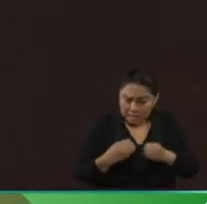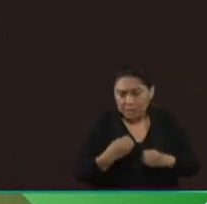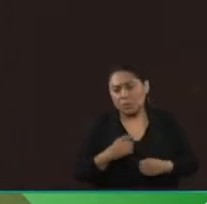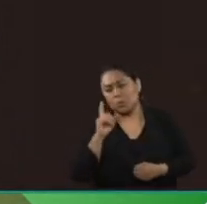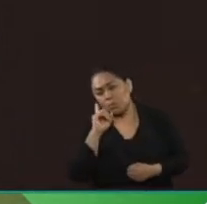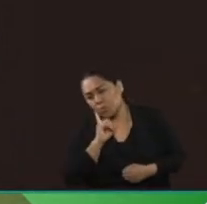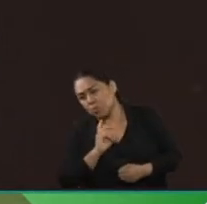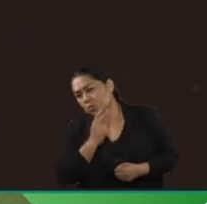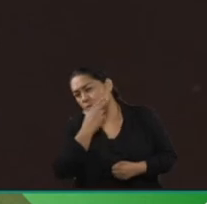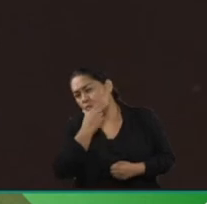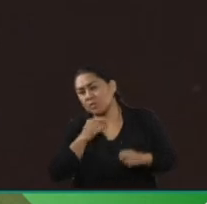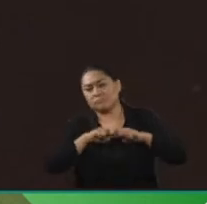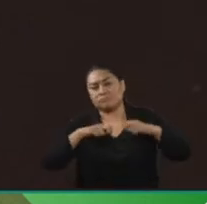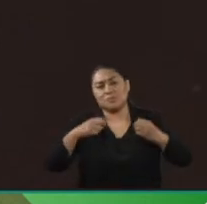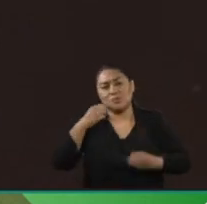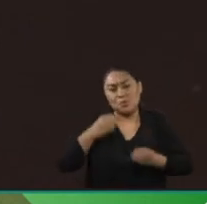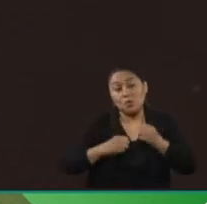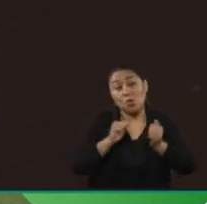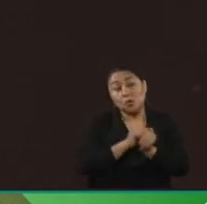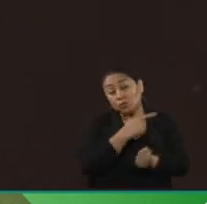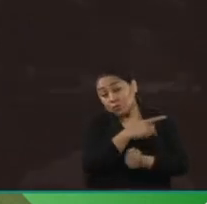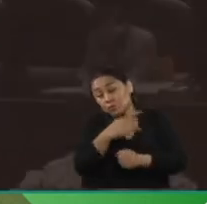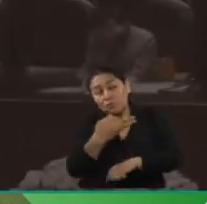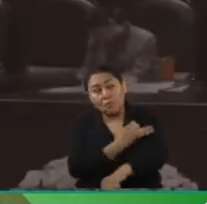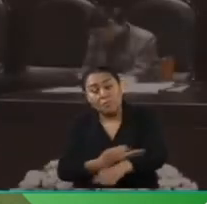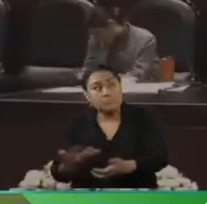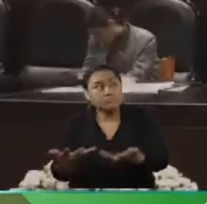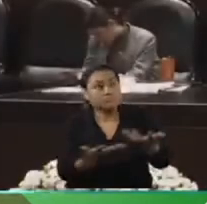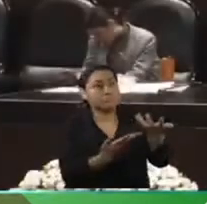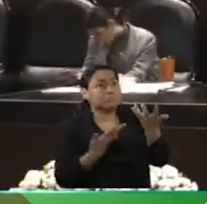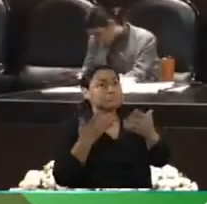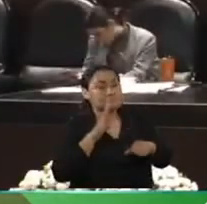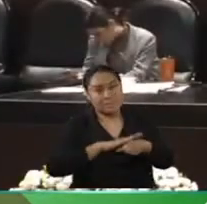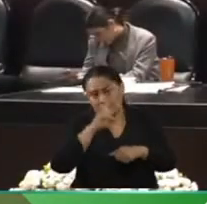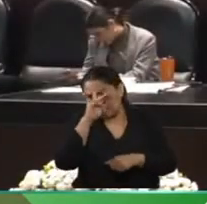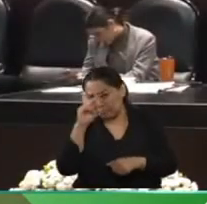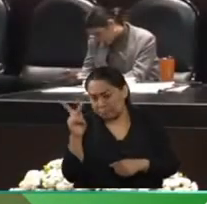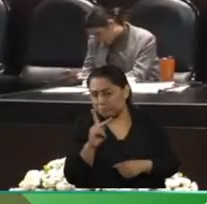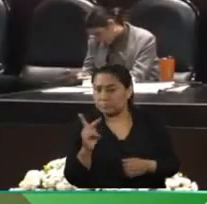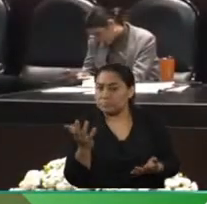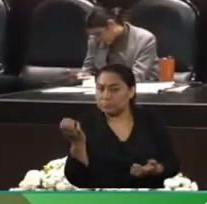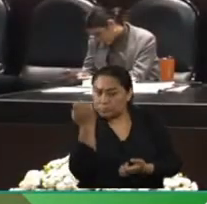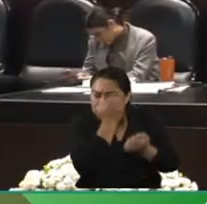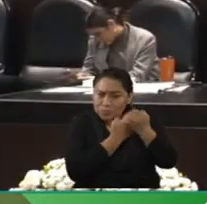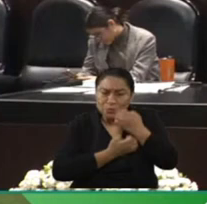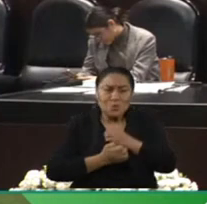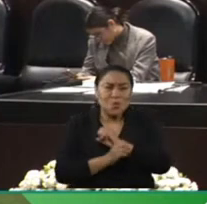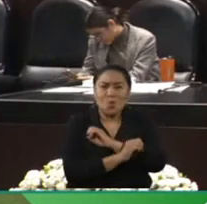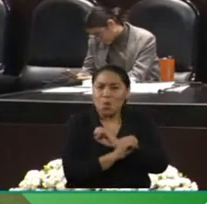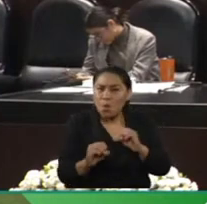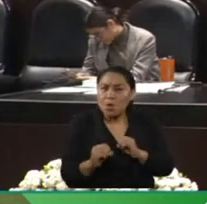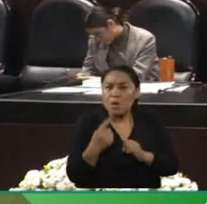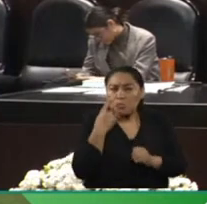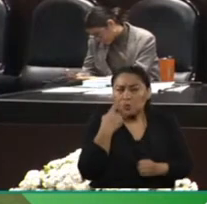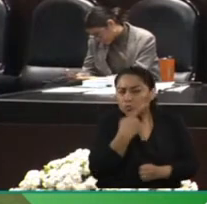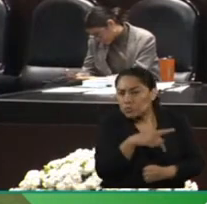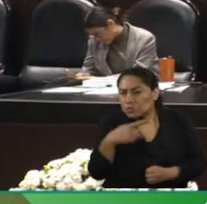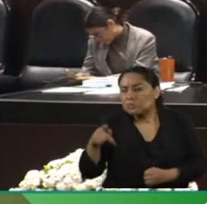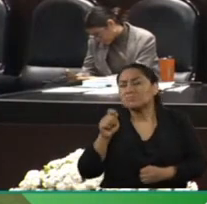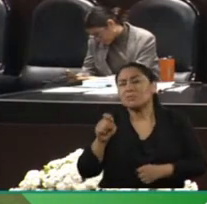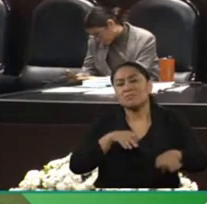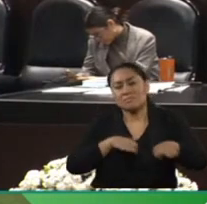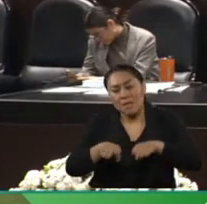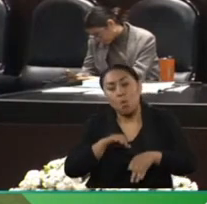y magistrados y el de sus familias quedó a la deriva sin una evaluación objetiva de su empeño ni